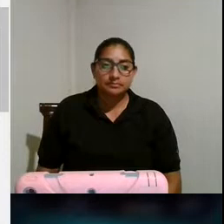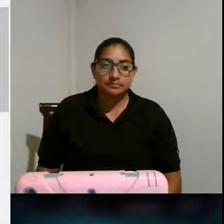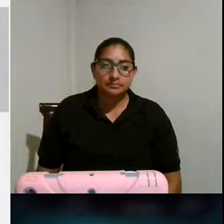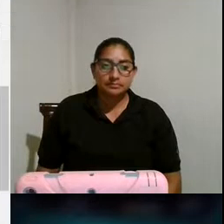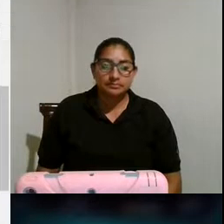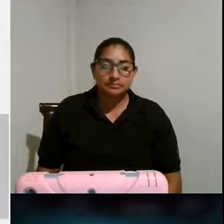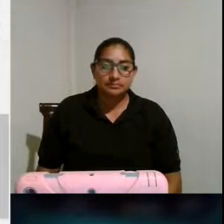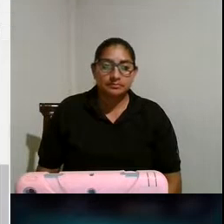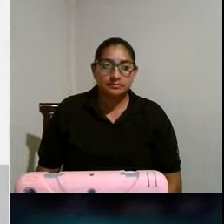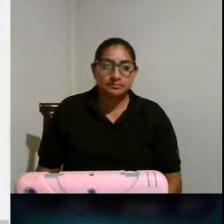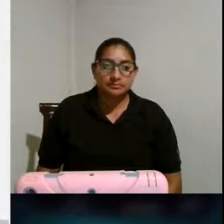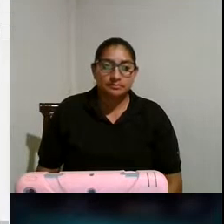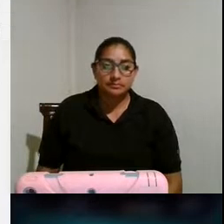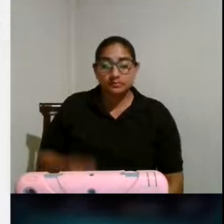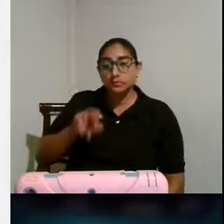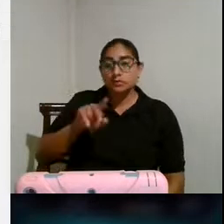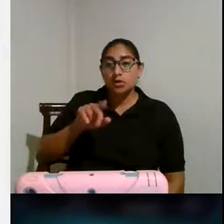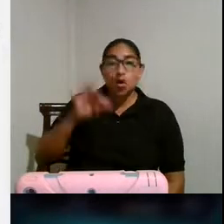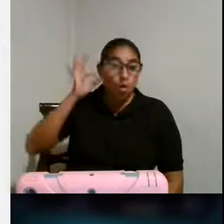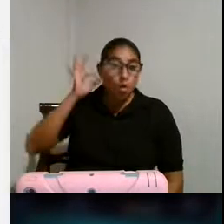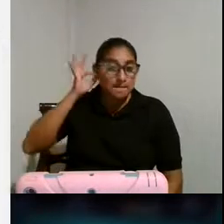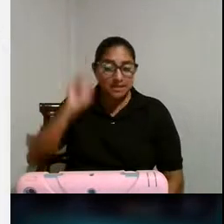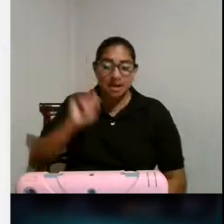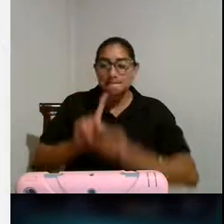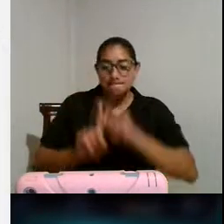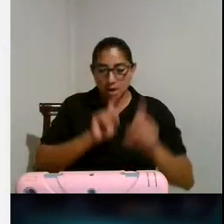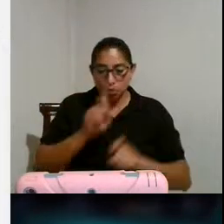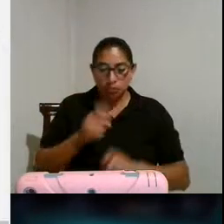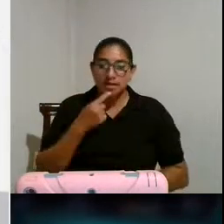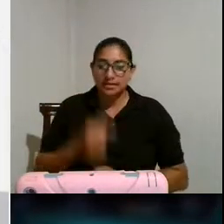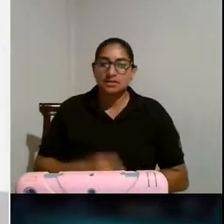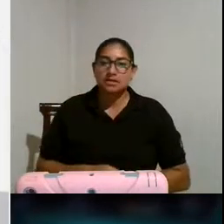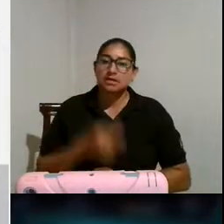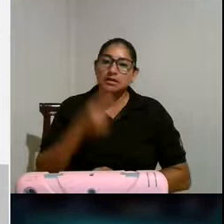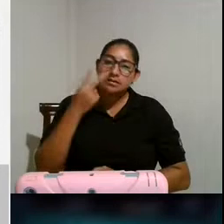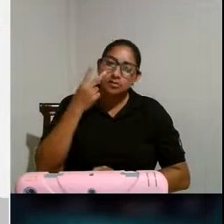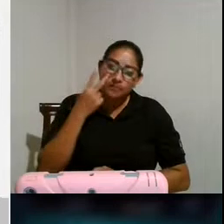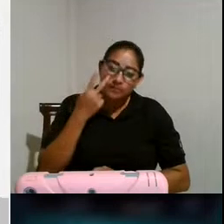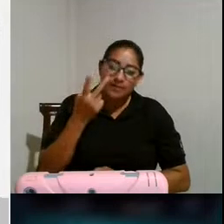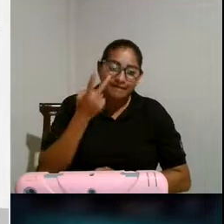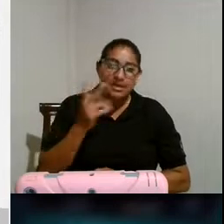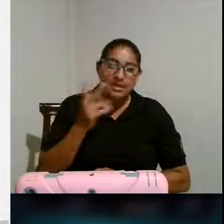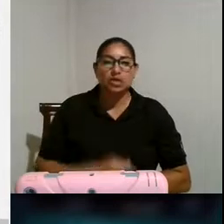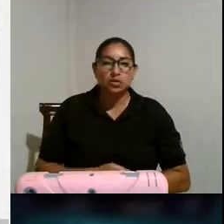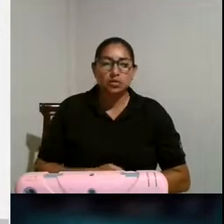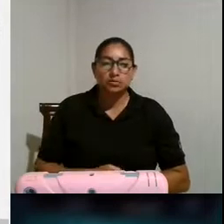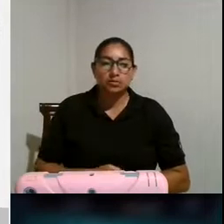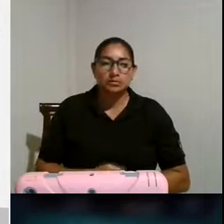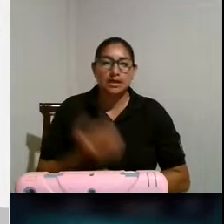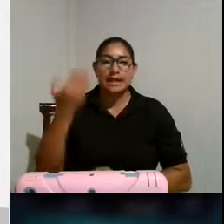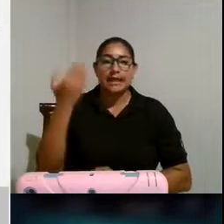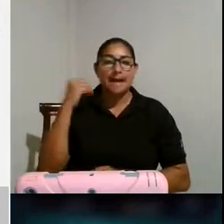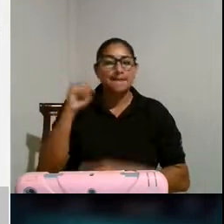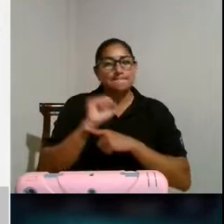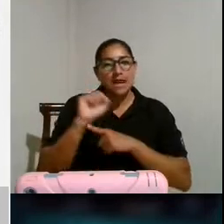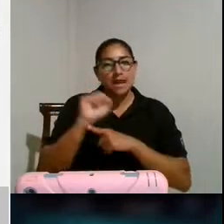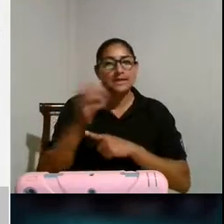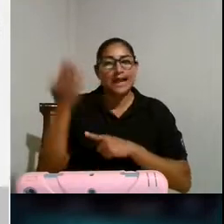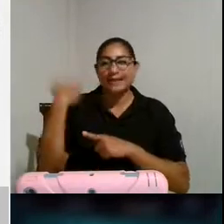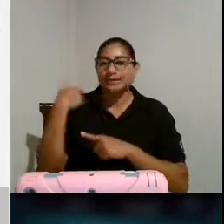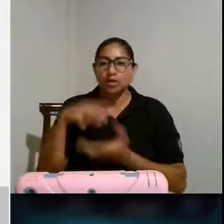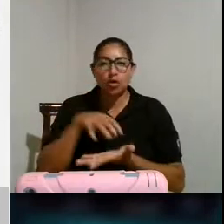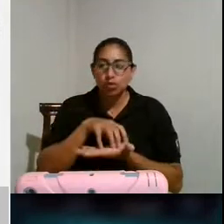Una consulta, perdón, soy yo de nuevo. Es que Adelante. estaba viendo lo del el ejercicio anterior y tengo una duda